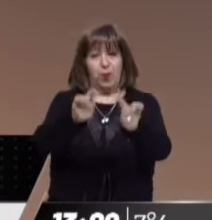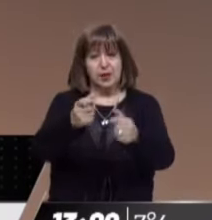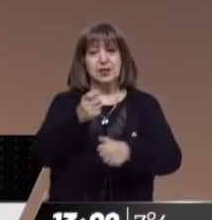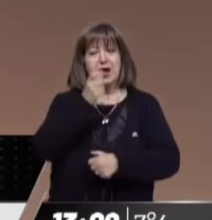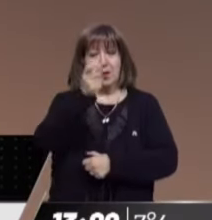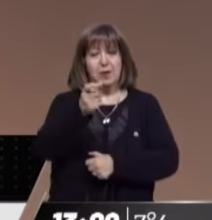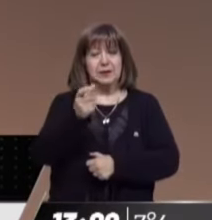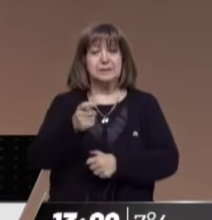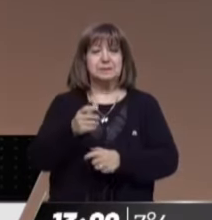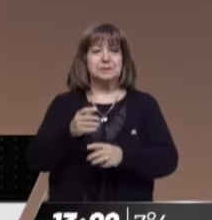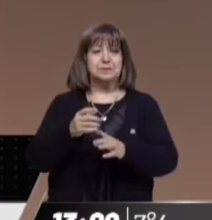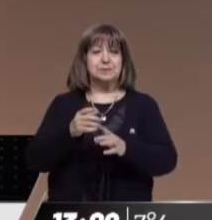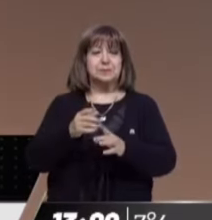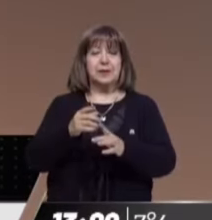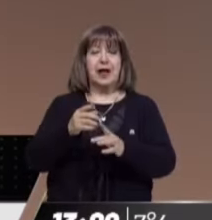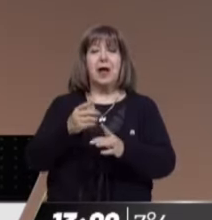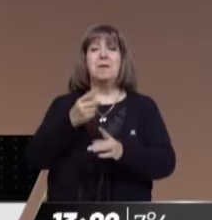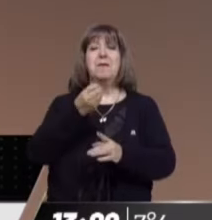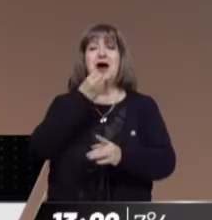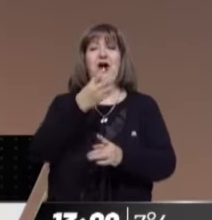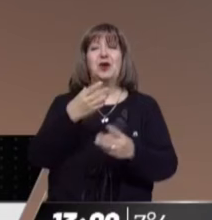Creo que por docena sale menos.